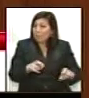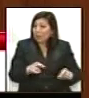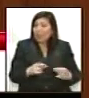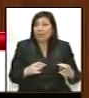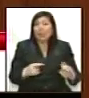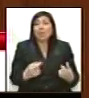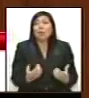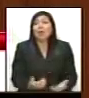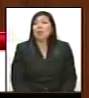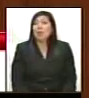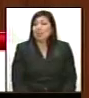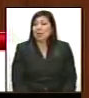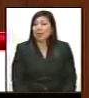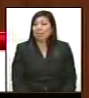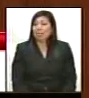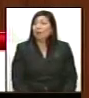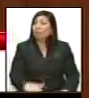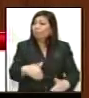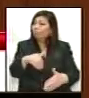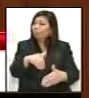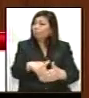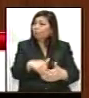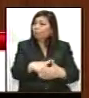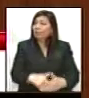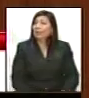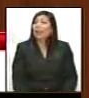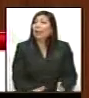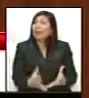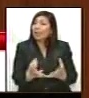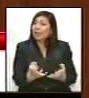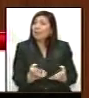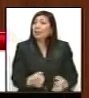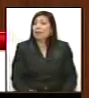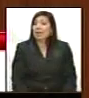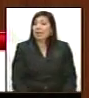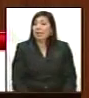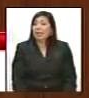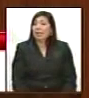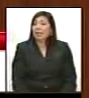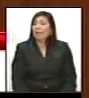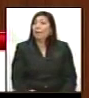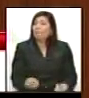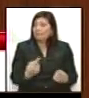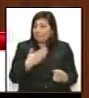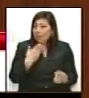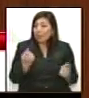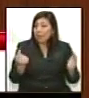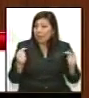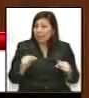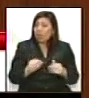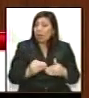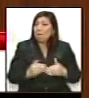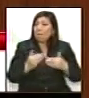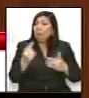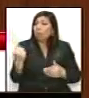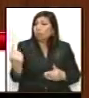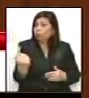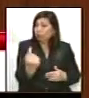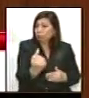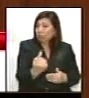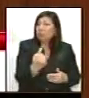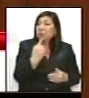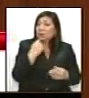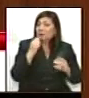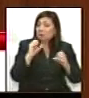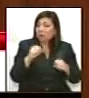se llevó a votación quería queremos que sea la citación y por amplia mayoría se